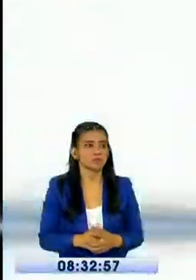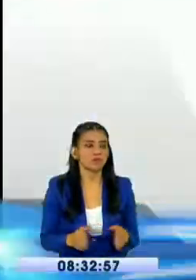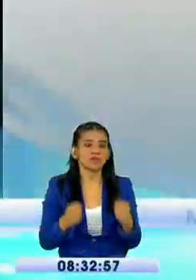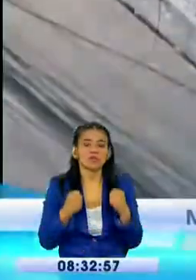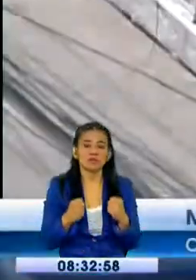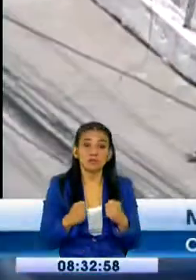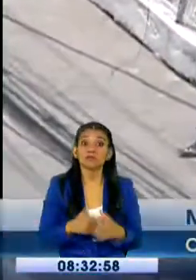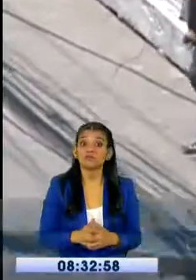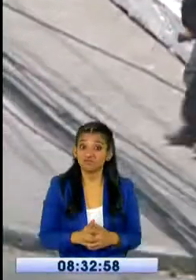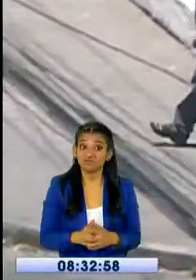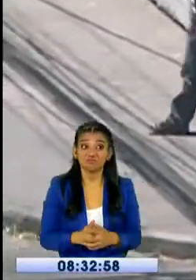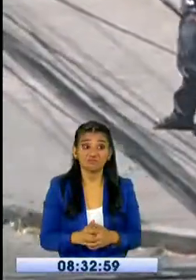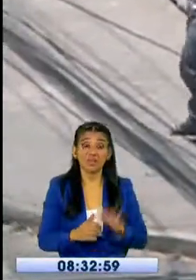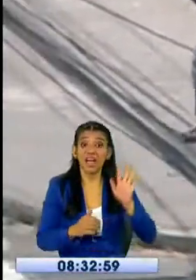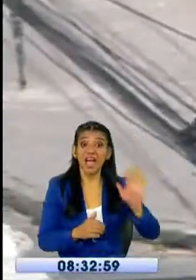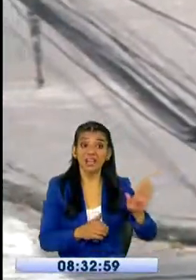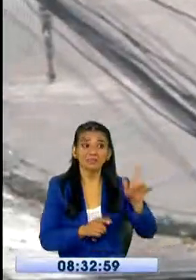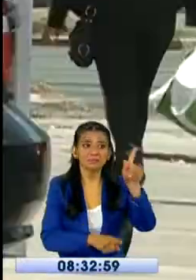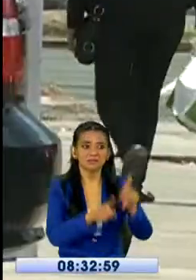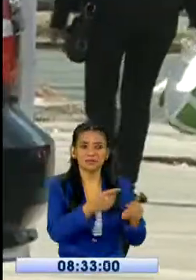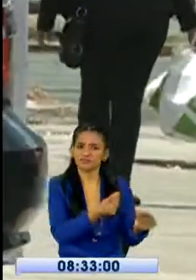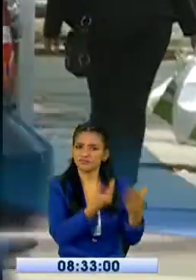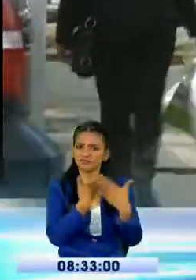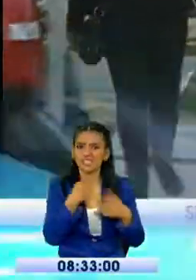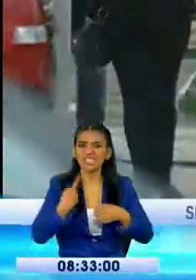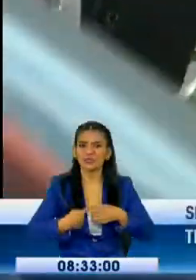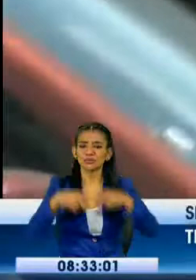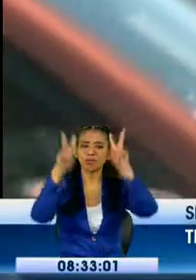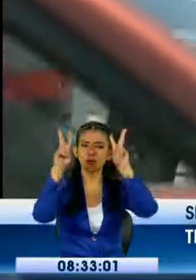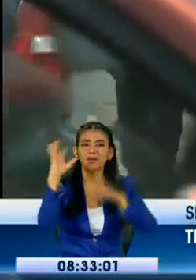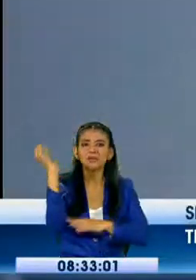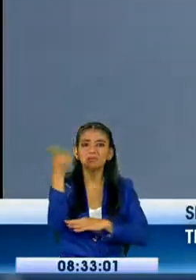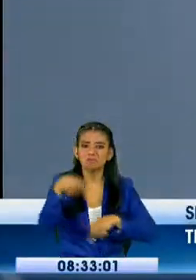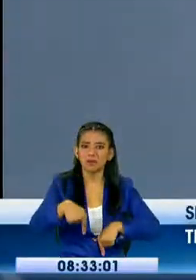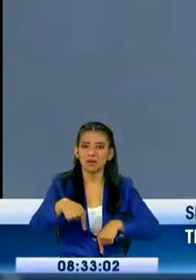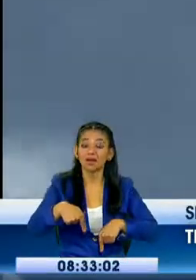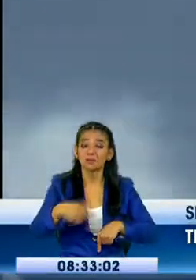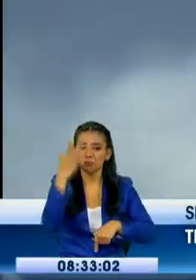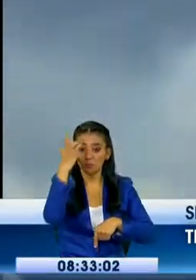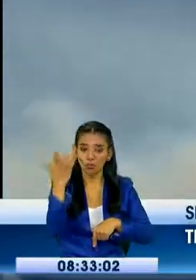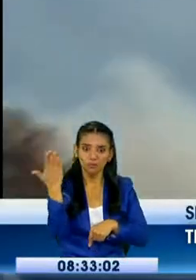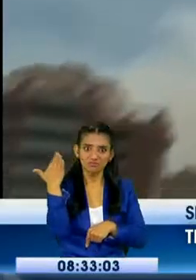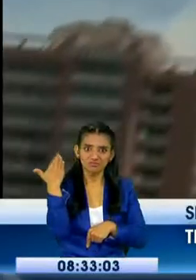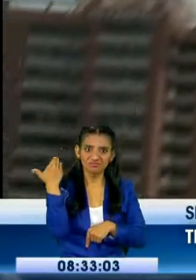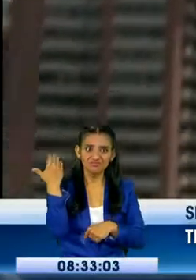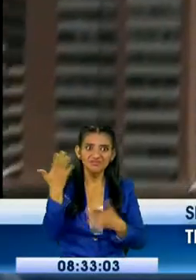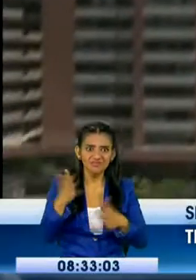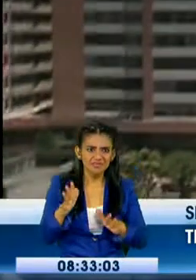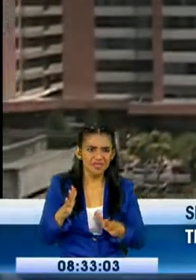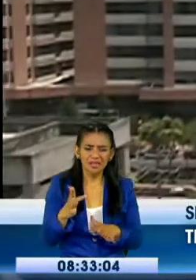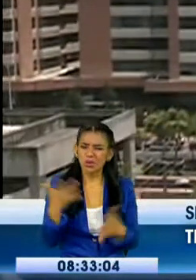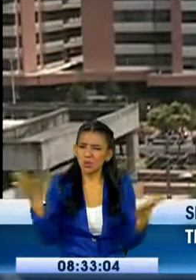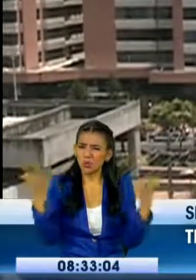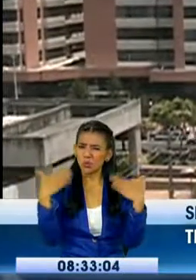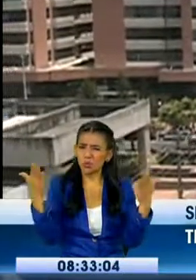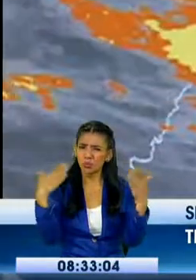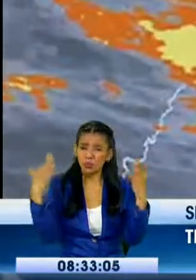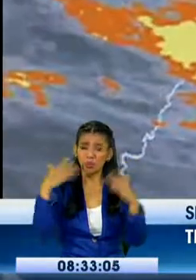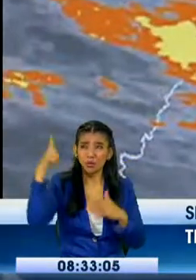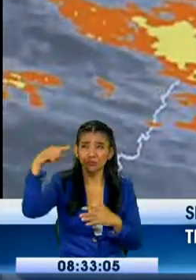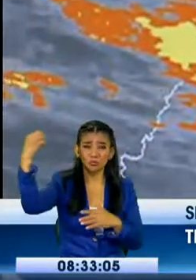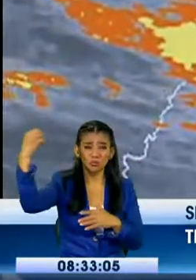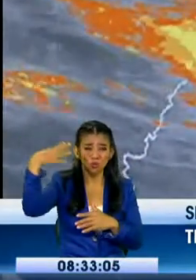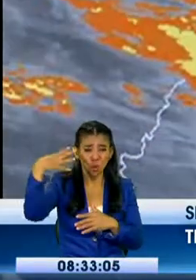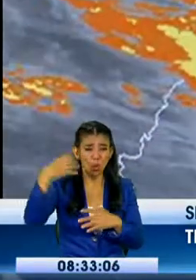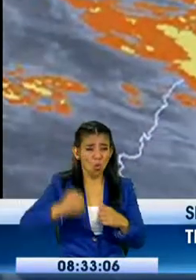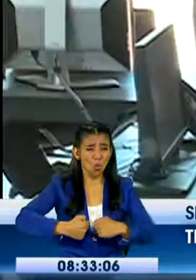terrible. Esta es la expresión que la ciudadanía de Quito tiene acerca del clima en la ciudad, pues en los últimos días se ha sentido un fuerte sol, situación